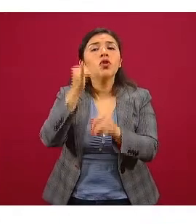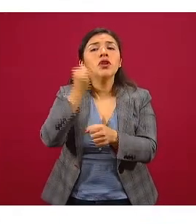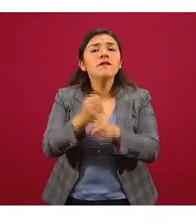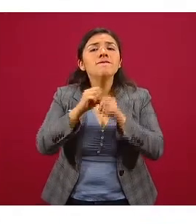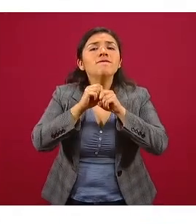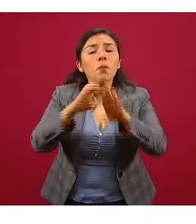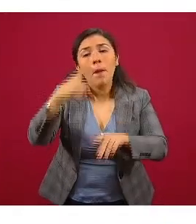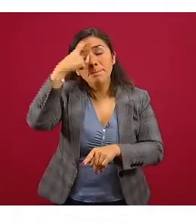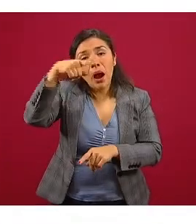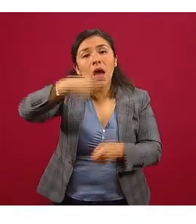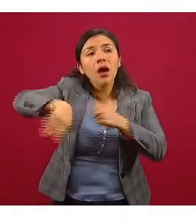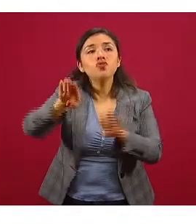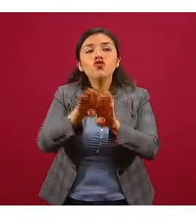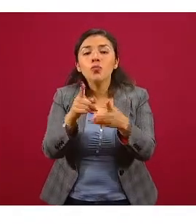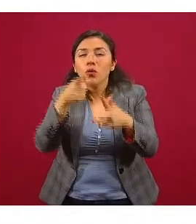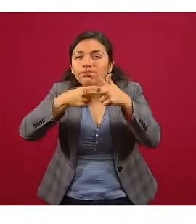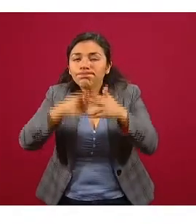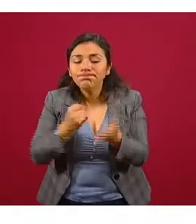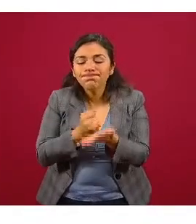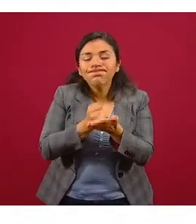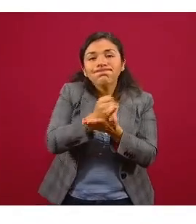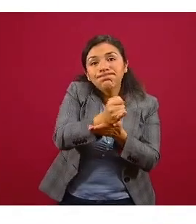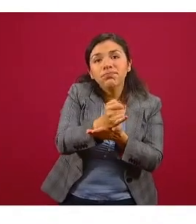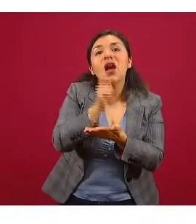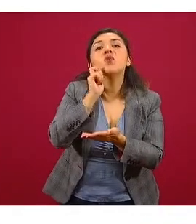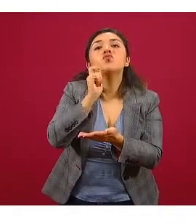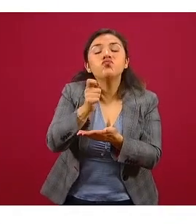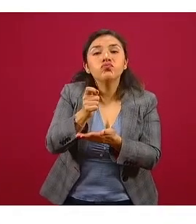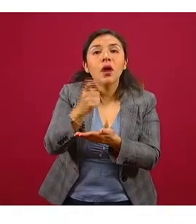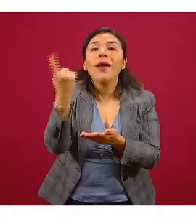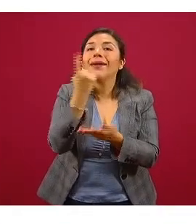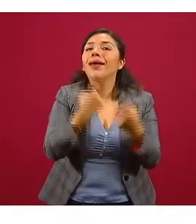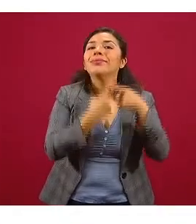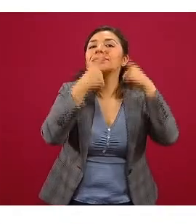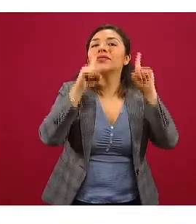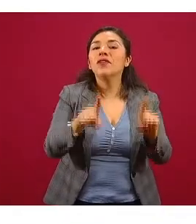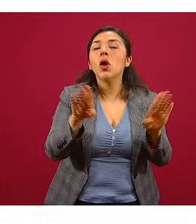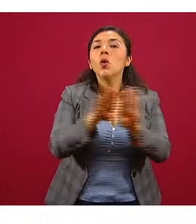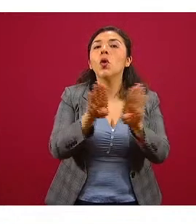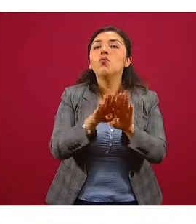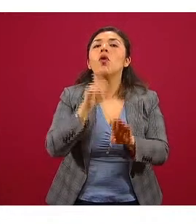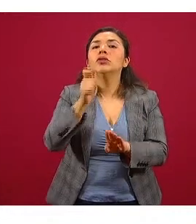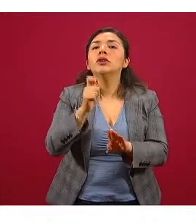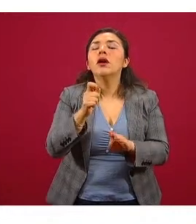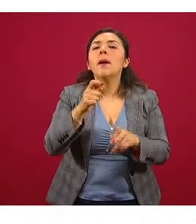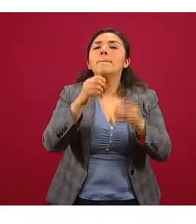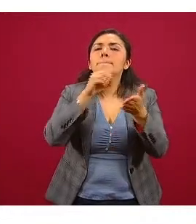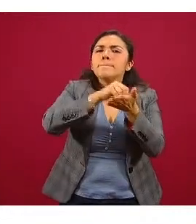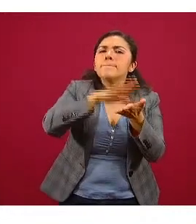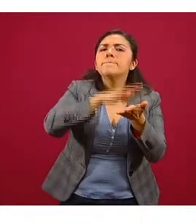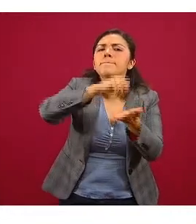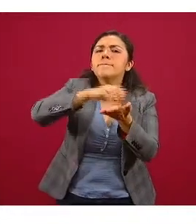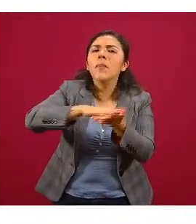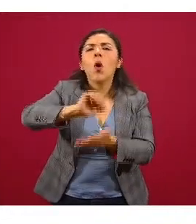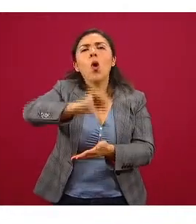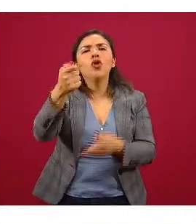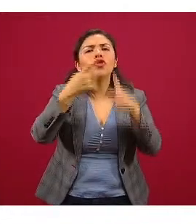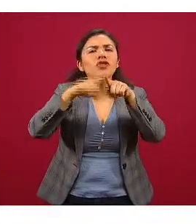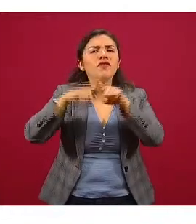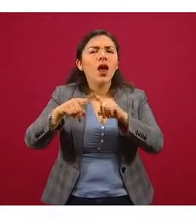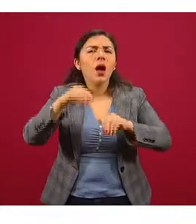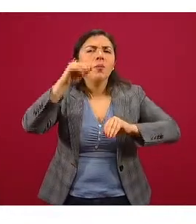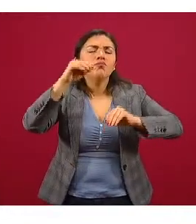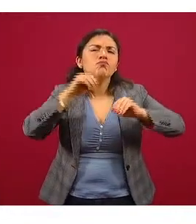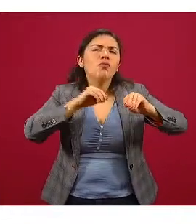información para tomar decisiones en tiempo real, distinto a la estadística vital que registra por otro tipo de mecanismos.